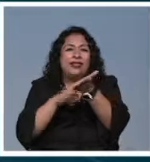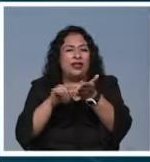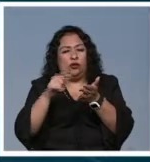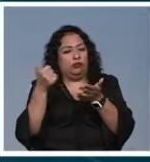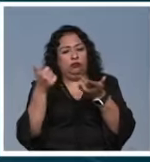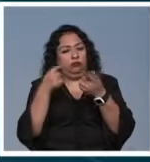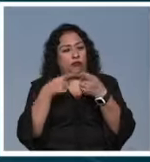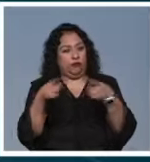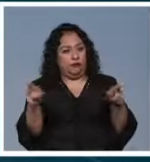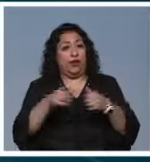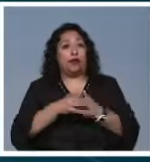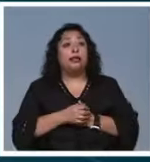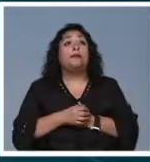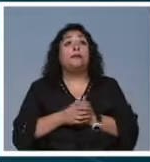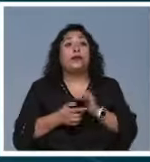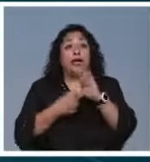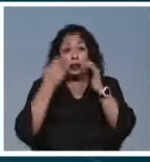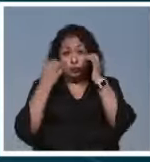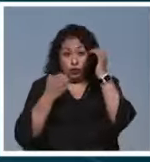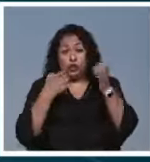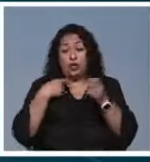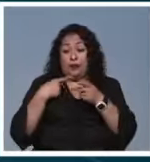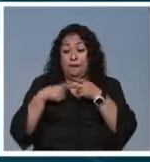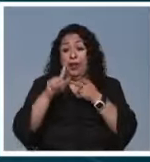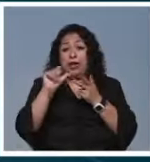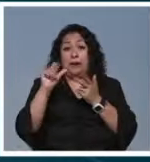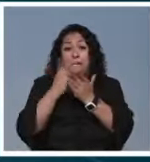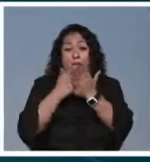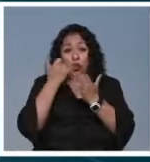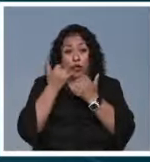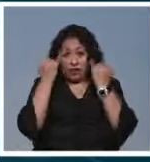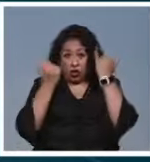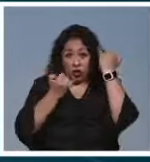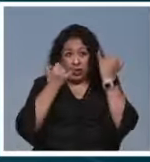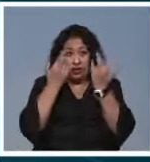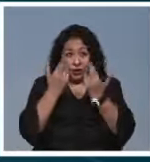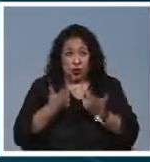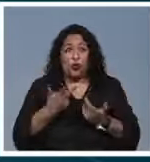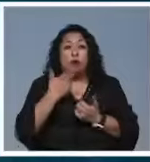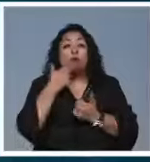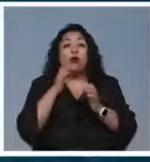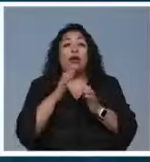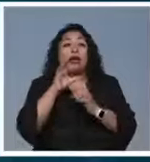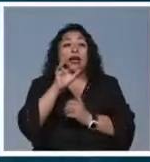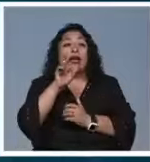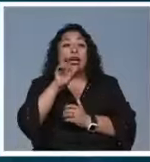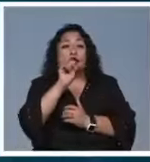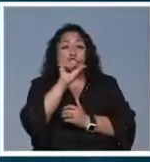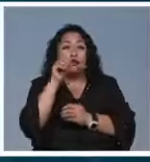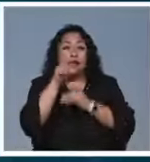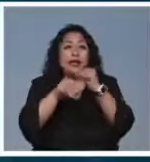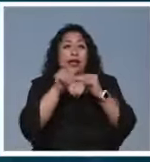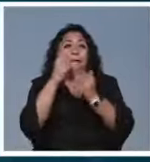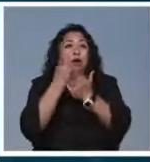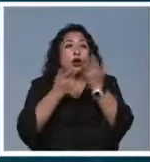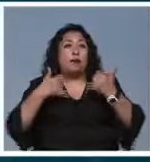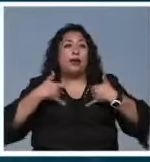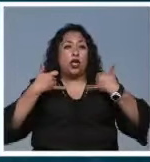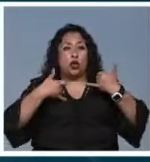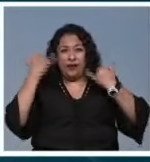cosa. La muestra tiene sus orígenes en el proyecto Crear, Destruir y Preservar, que Carlos Soto desarrolló para el programa